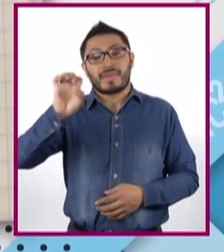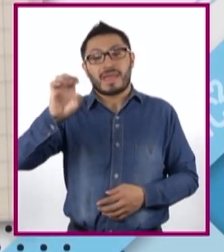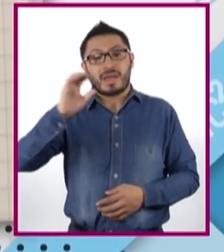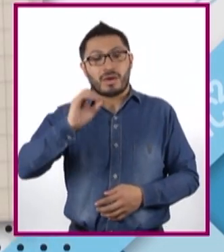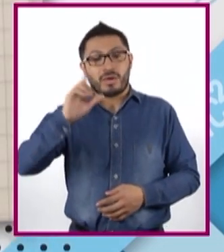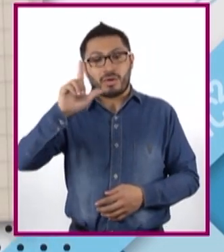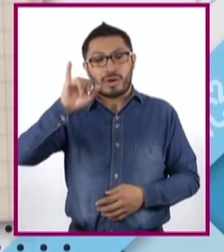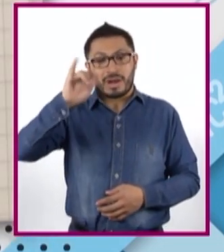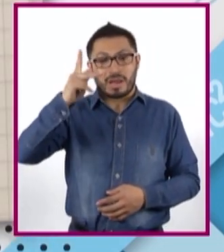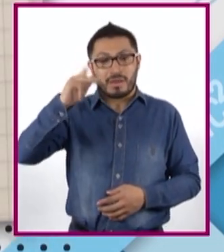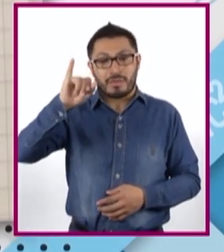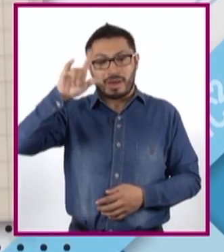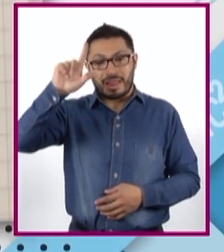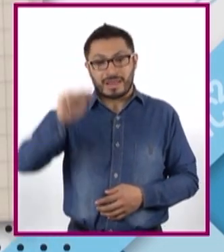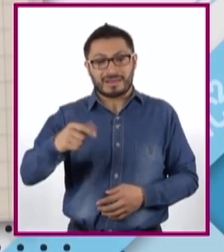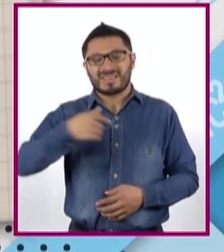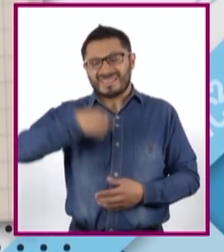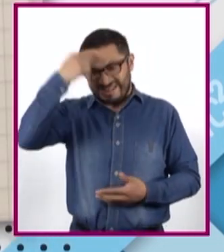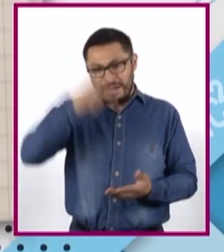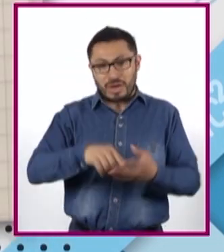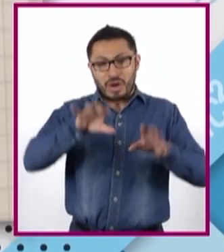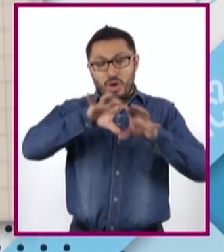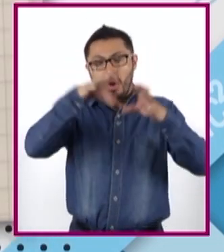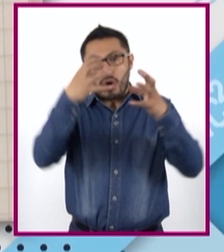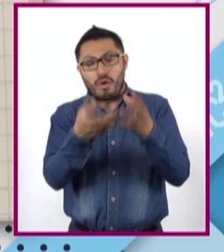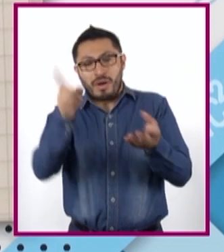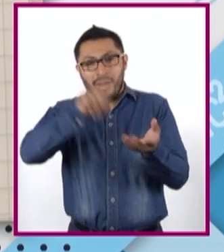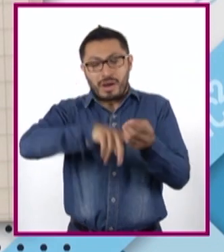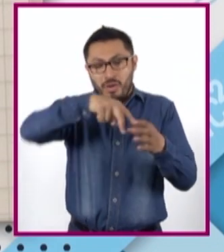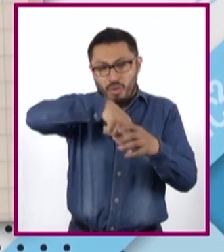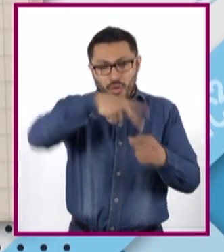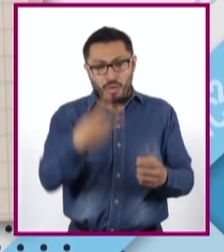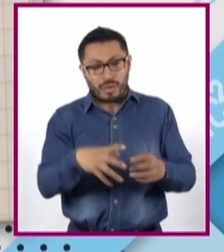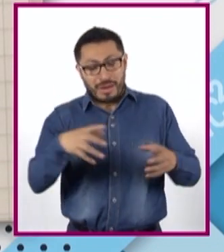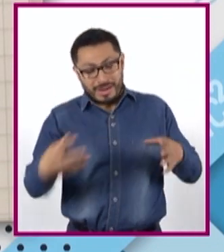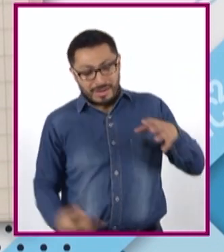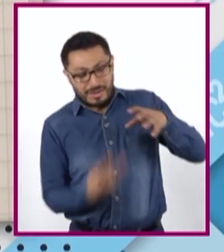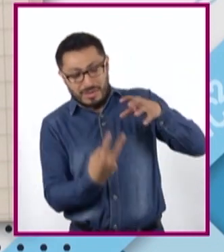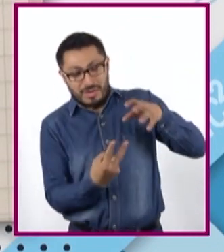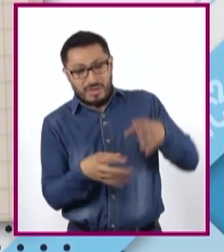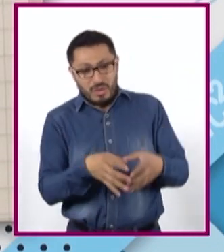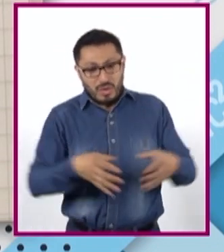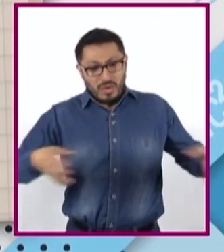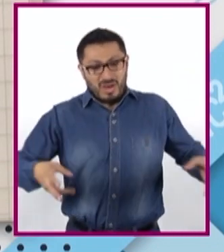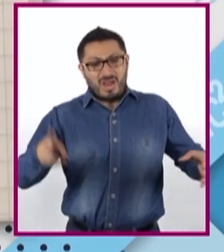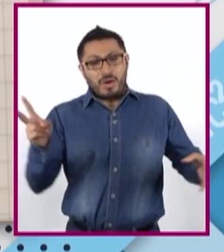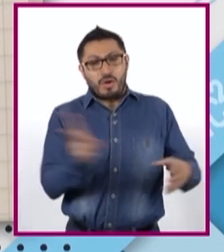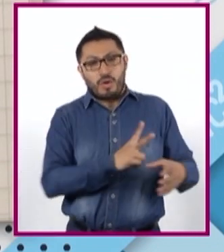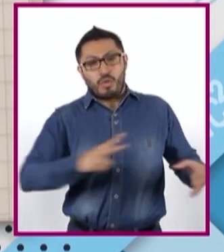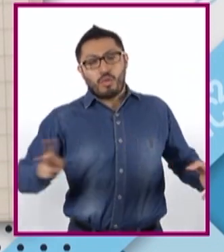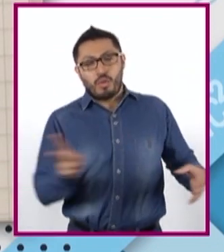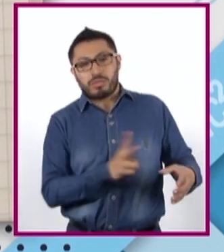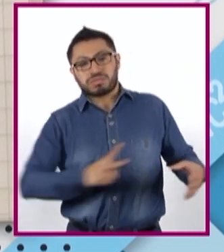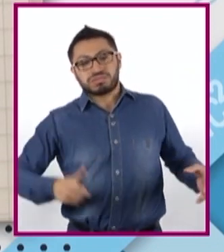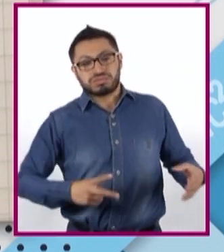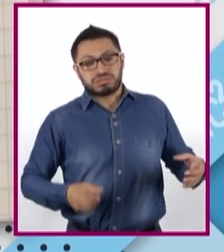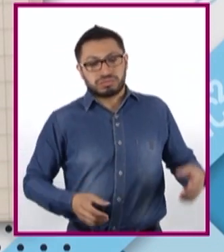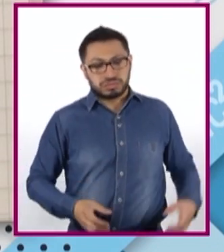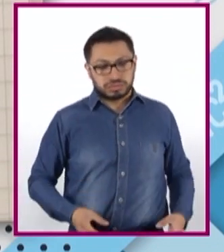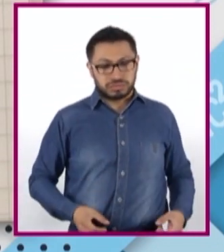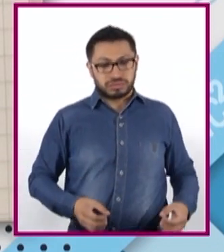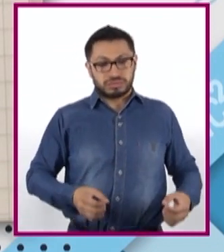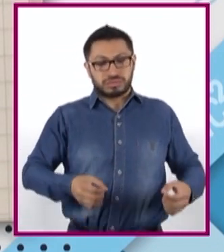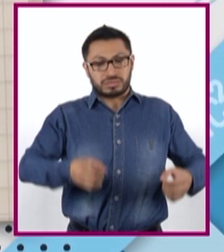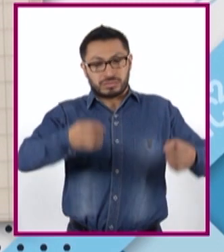la conozco. Era una esfera hueca conectada a una caldera. El vapor que se producía salía por unos tubos que estaban en